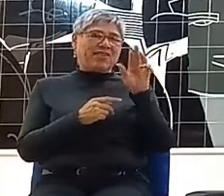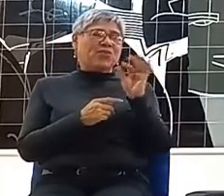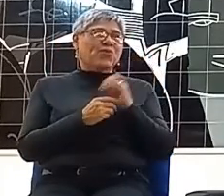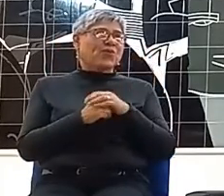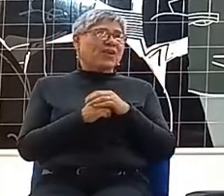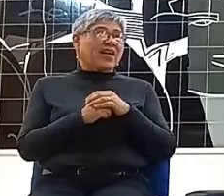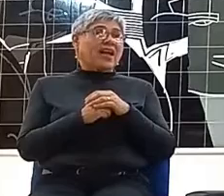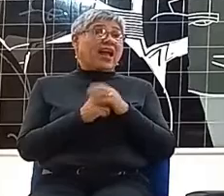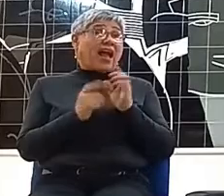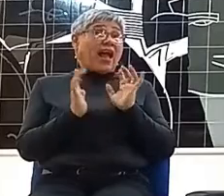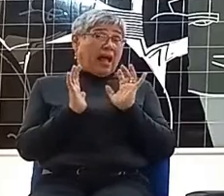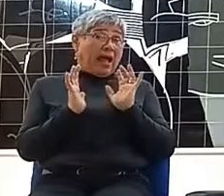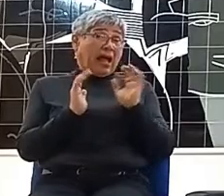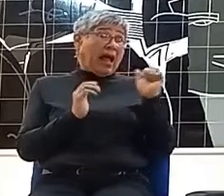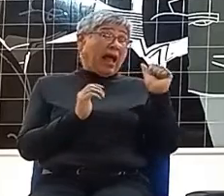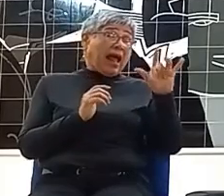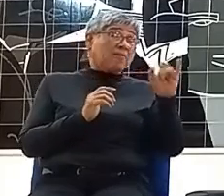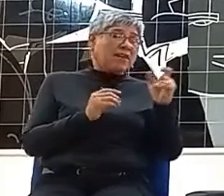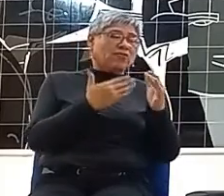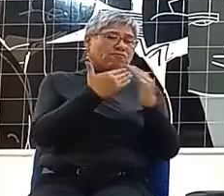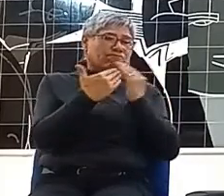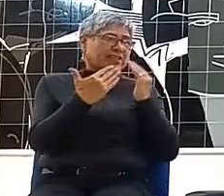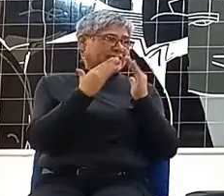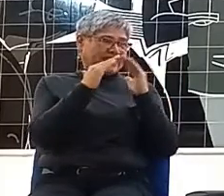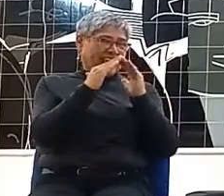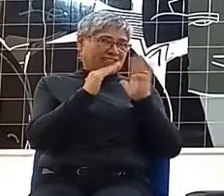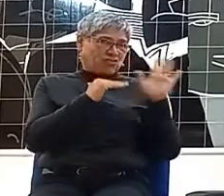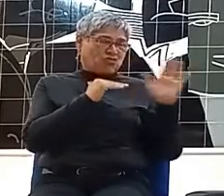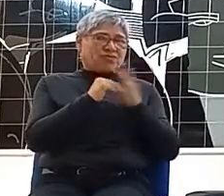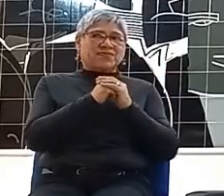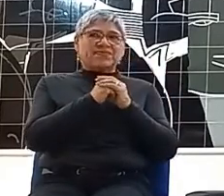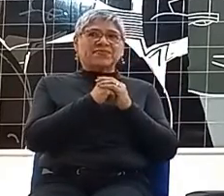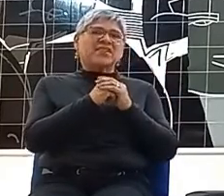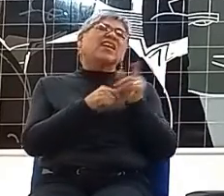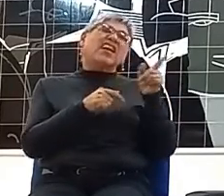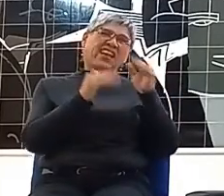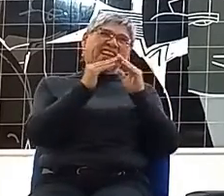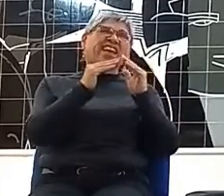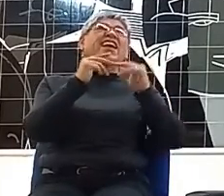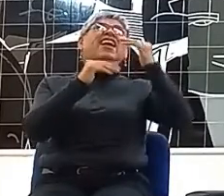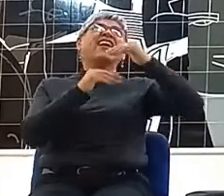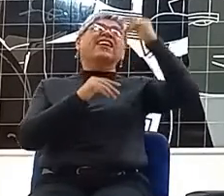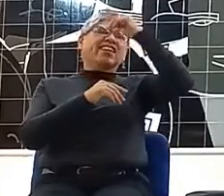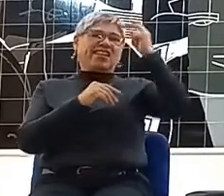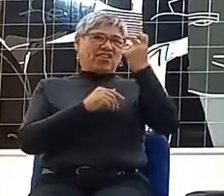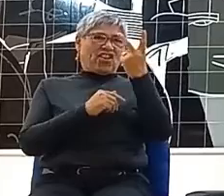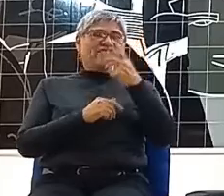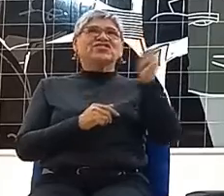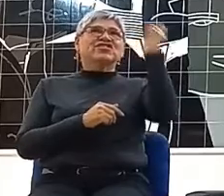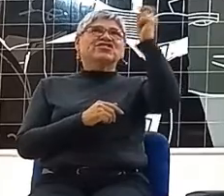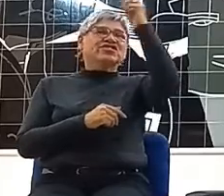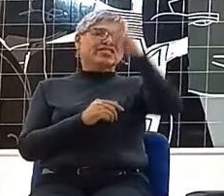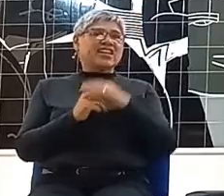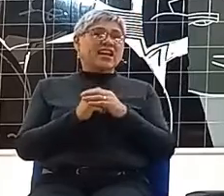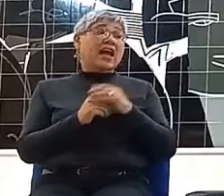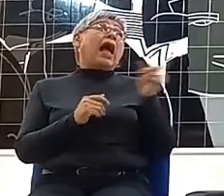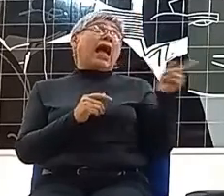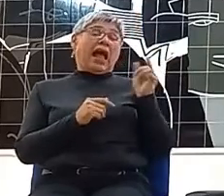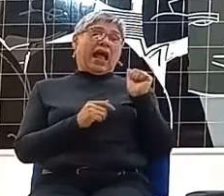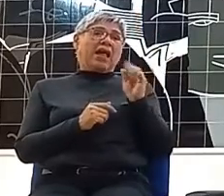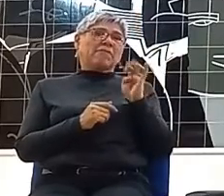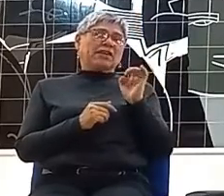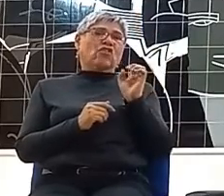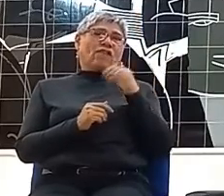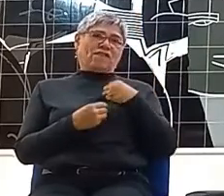y entonces Alberto nos había invitado a su casa, era una casa de dos pisos y Alberto vivía en el segundo